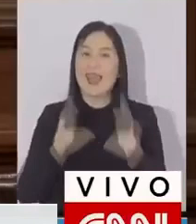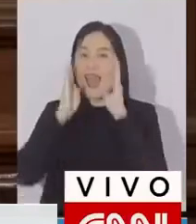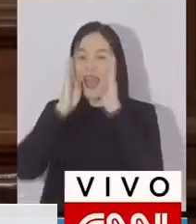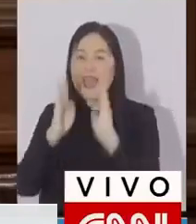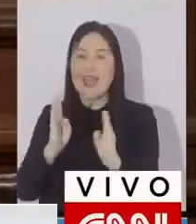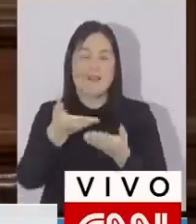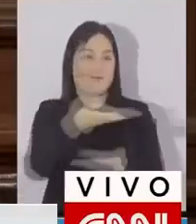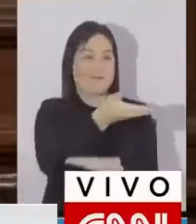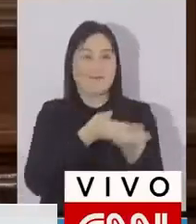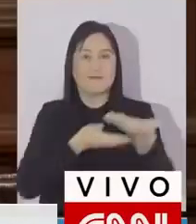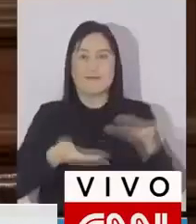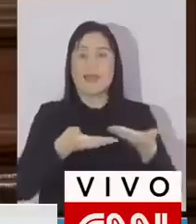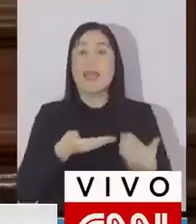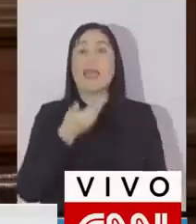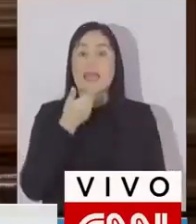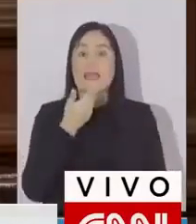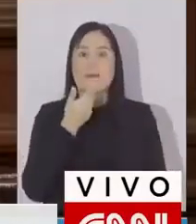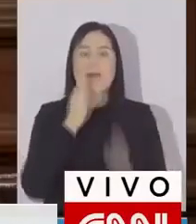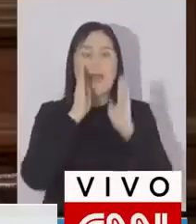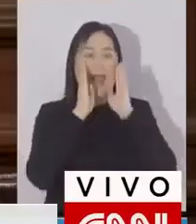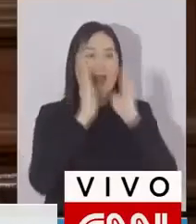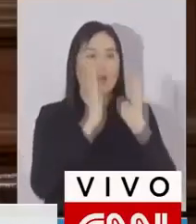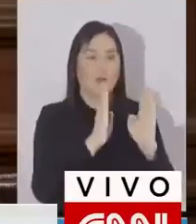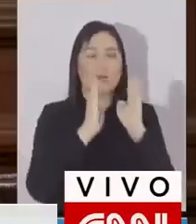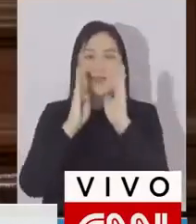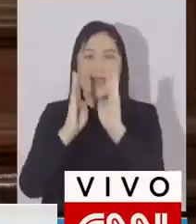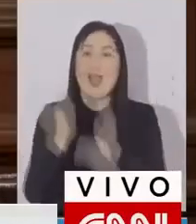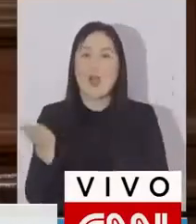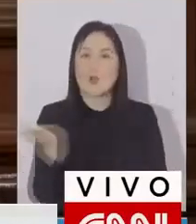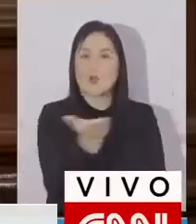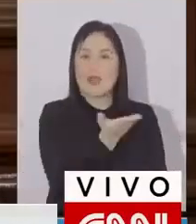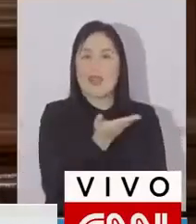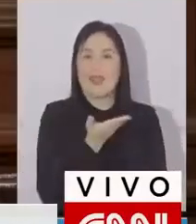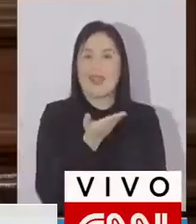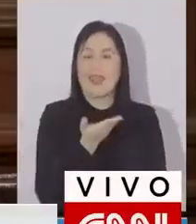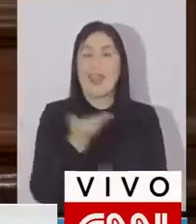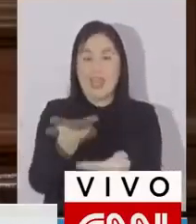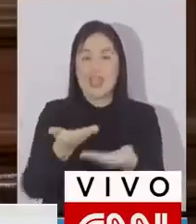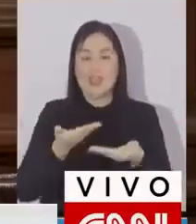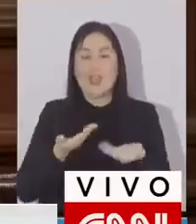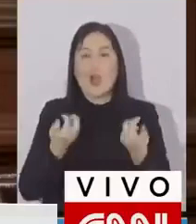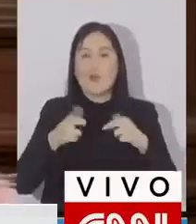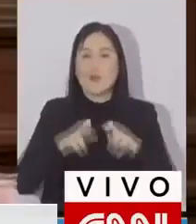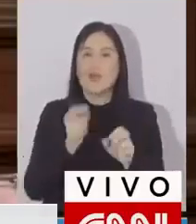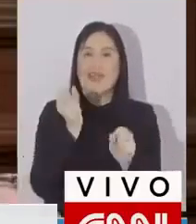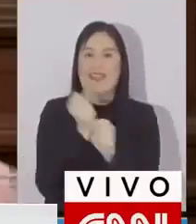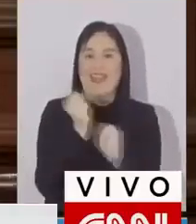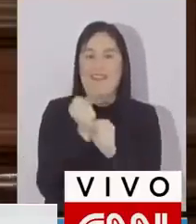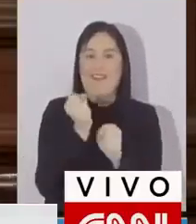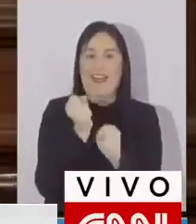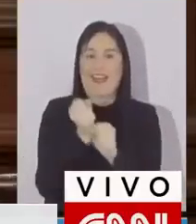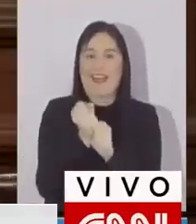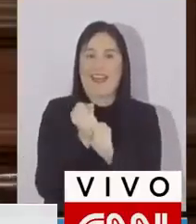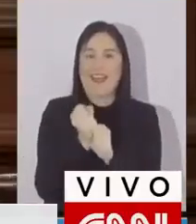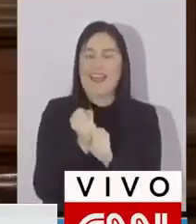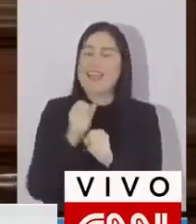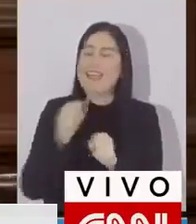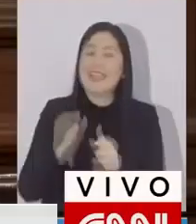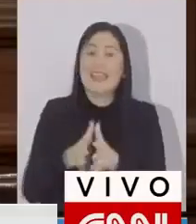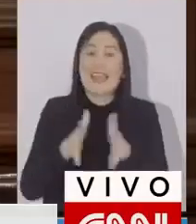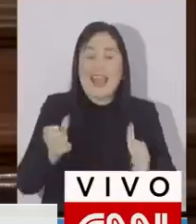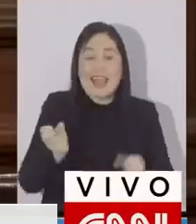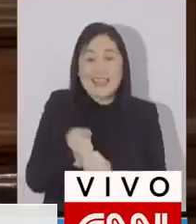a que los escuchemos a ustedes y que nos den la oportunidad de trabajar y sacar esta enorme tarea adelante